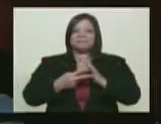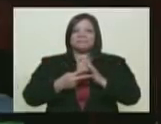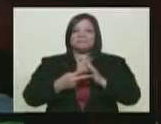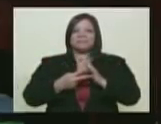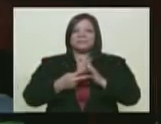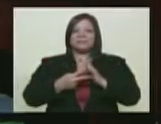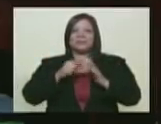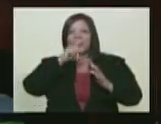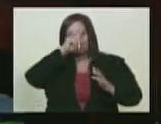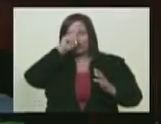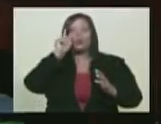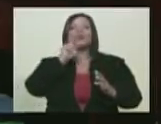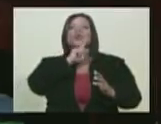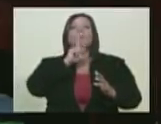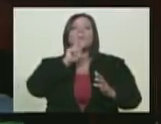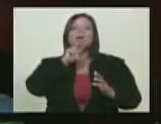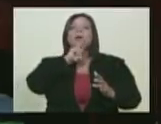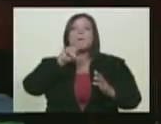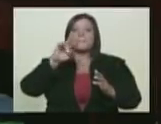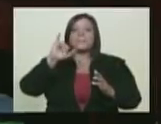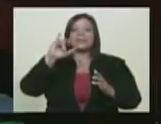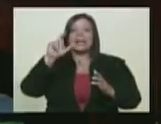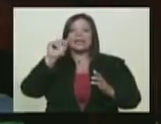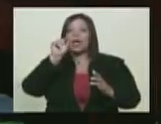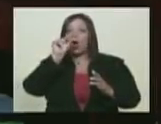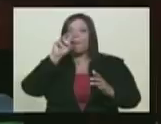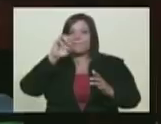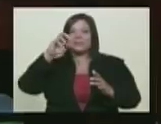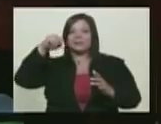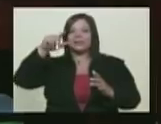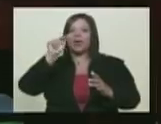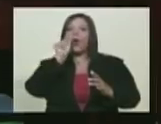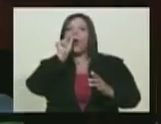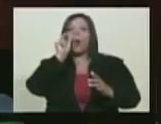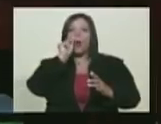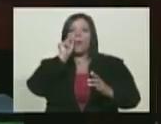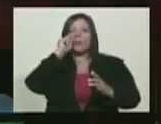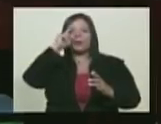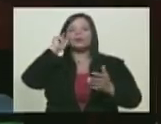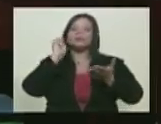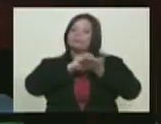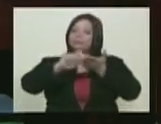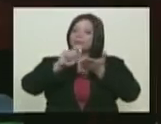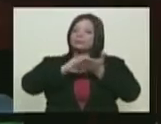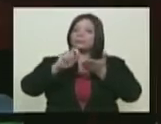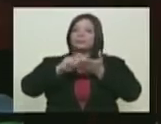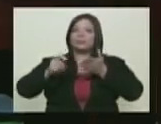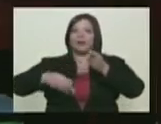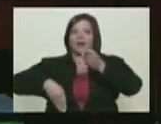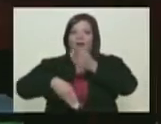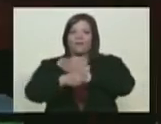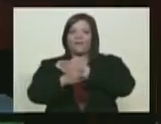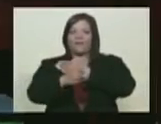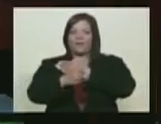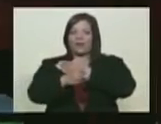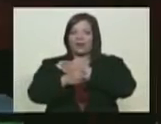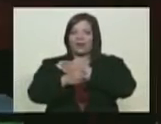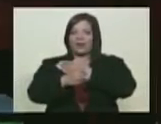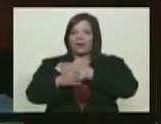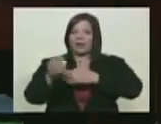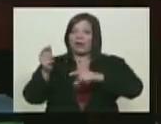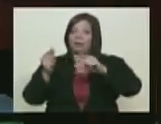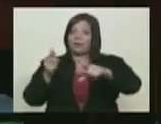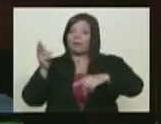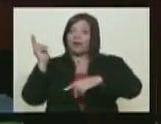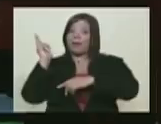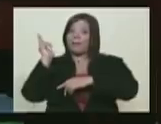Vicente Salas, ¿no? Y me dicen que cuando fue a pelotón, porque fue fusilado,